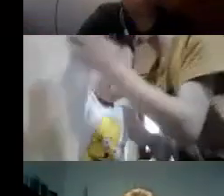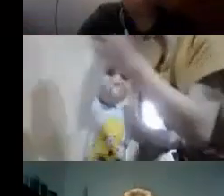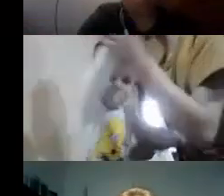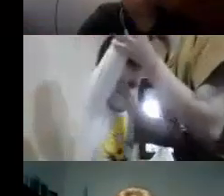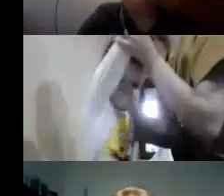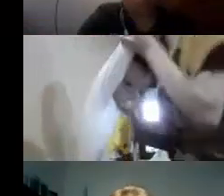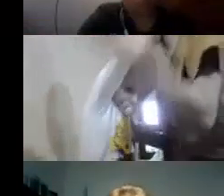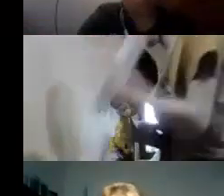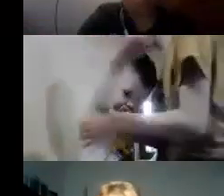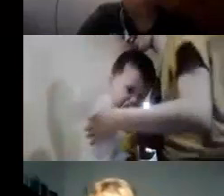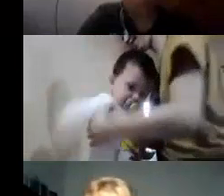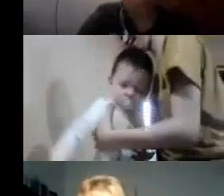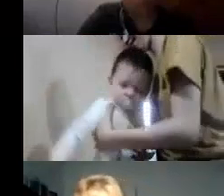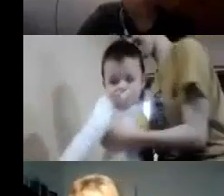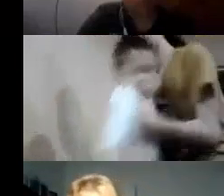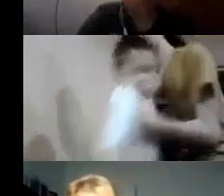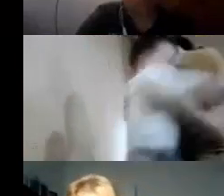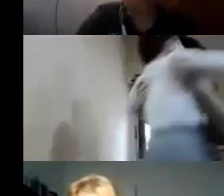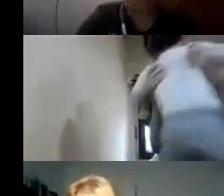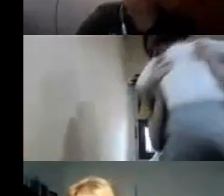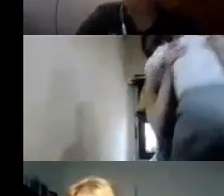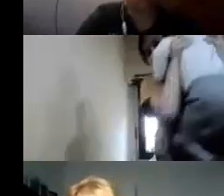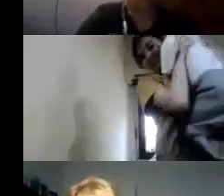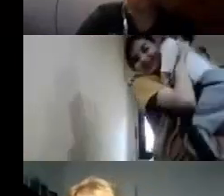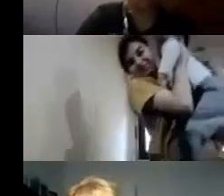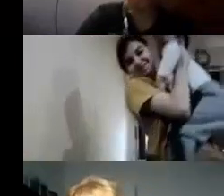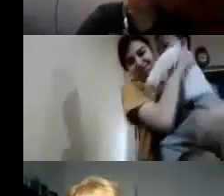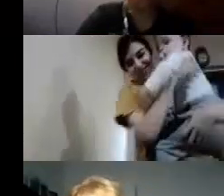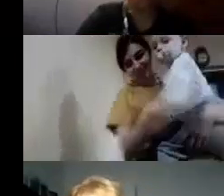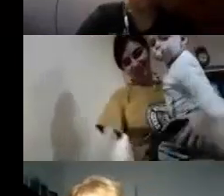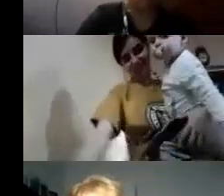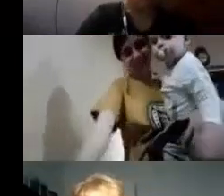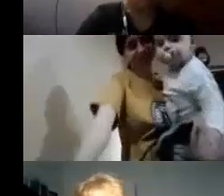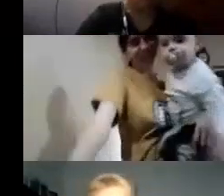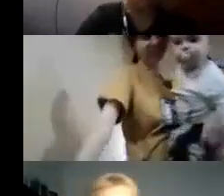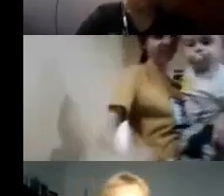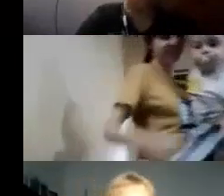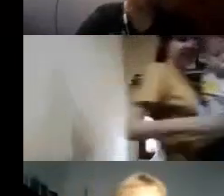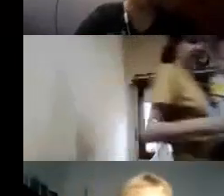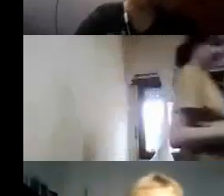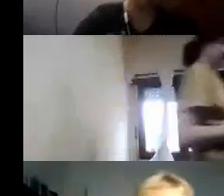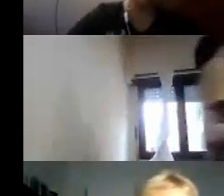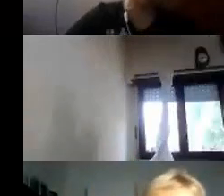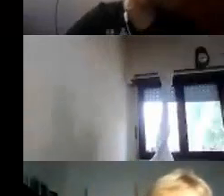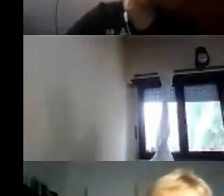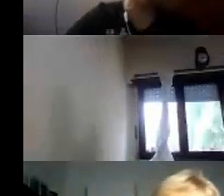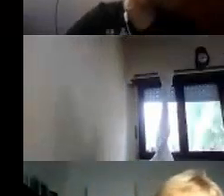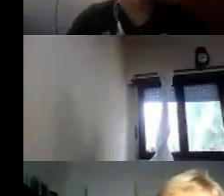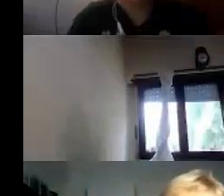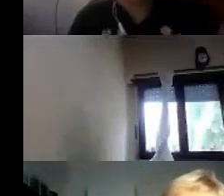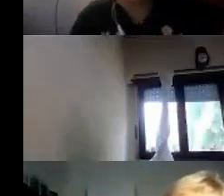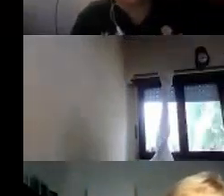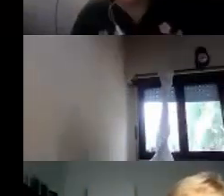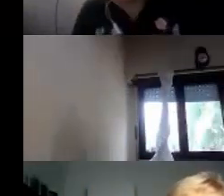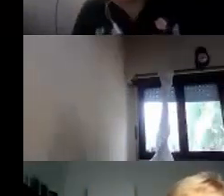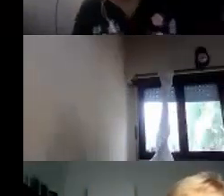entre comillas, obligue a las transportistas a implementarlos. Así como